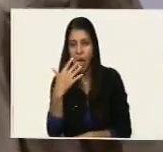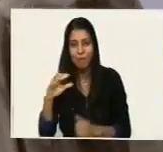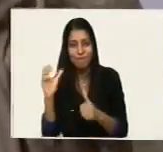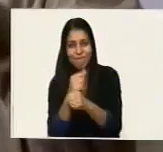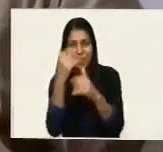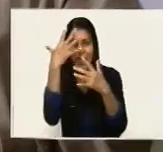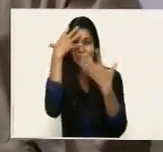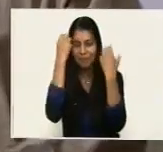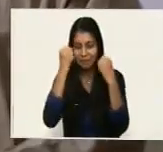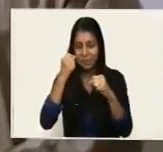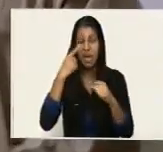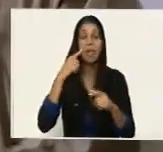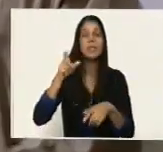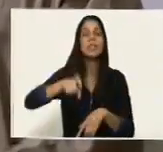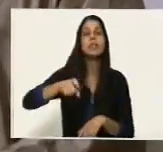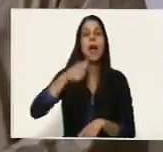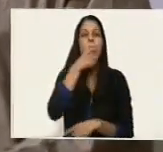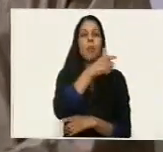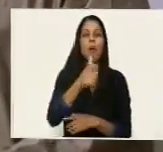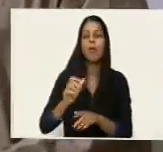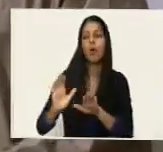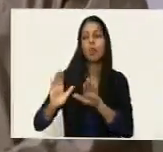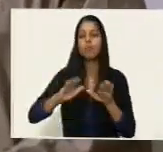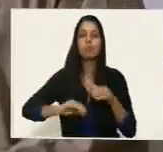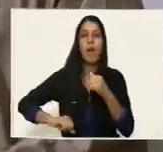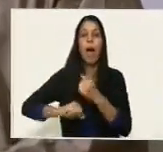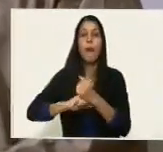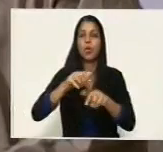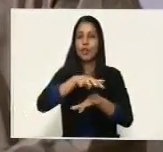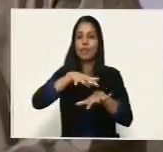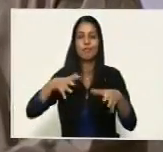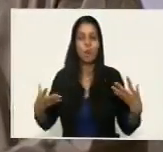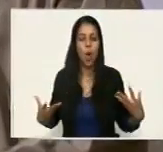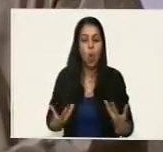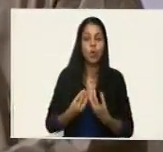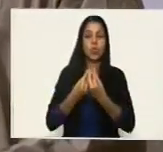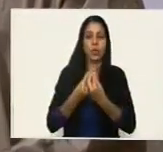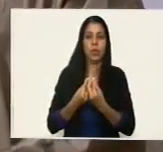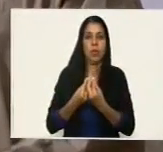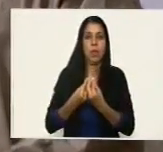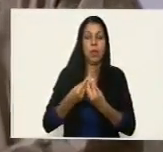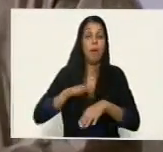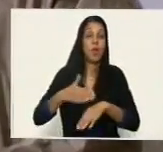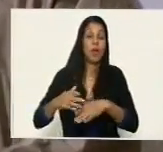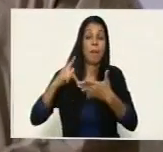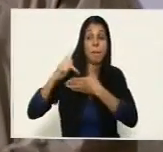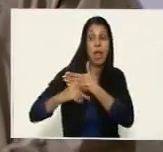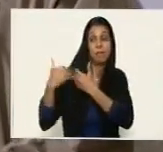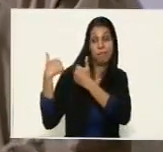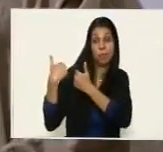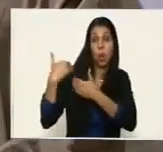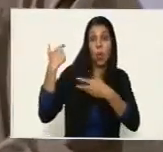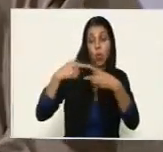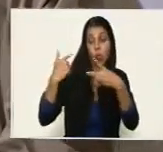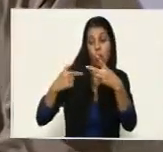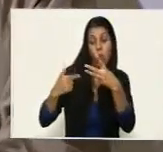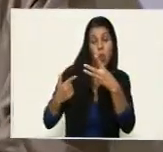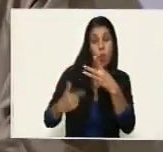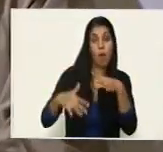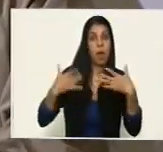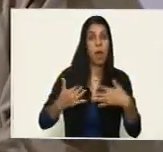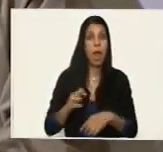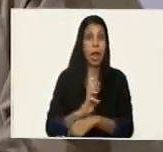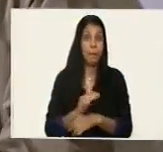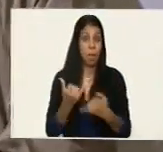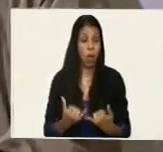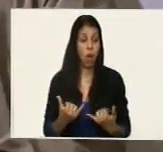absoluta mayoría del pueblo para las ingentes tareas que tenemos, que no son, como dije, solo las inmediatas, que